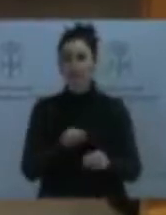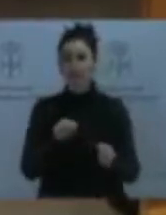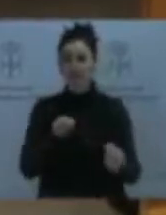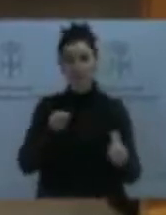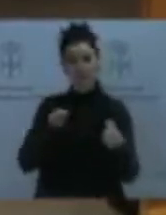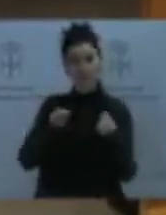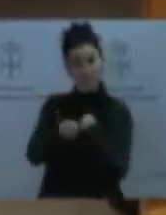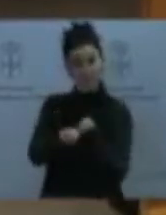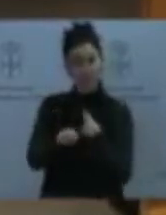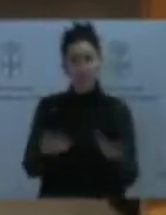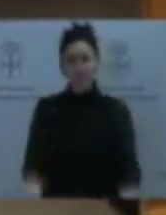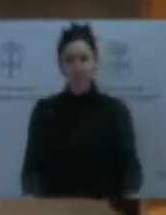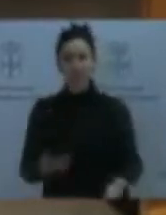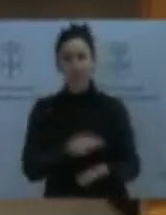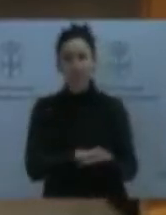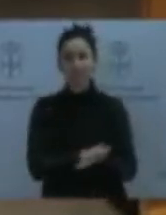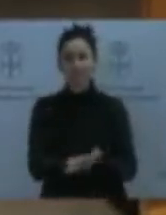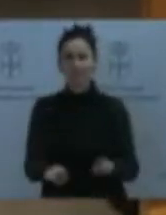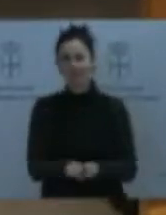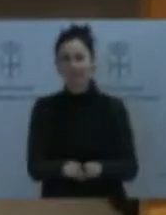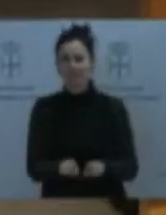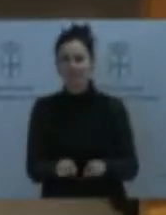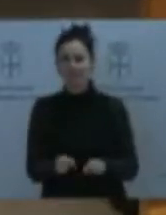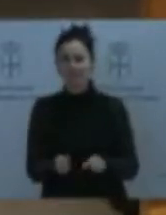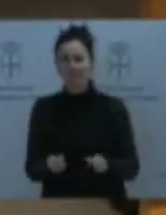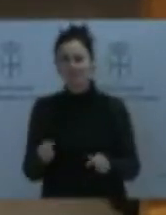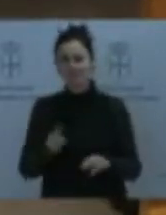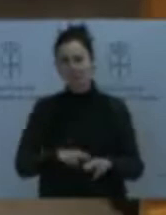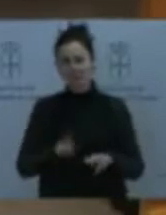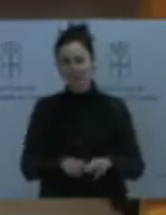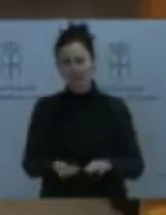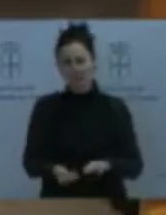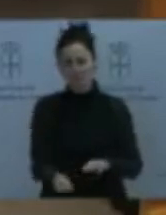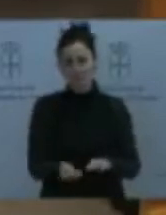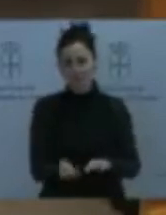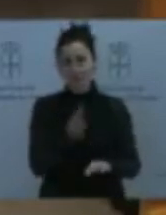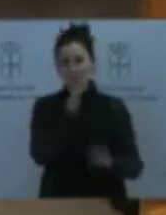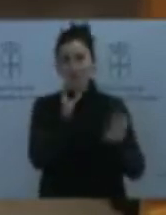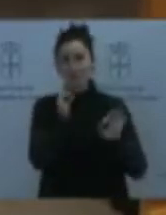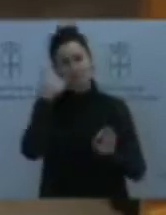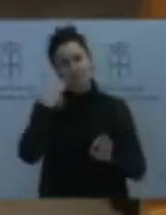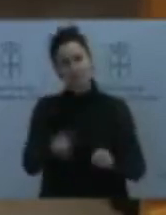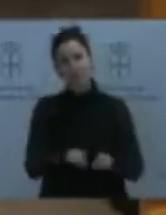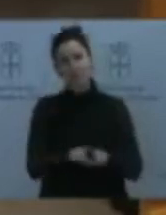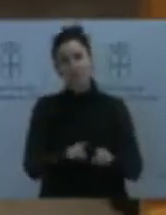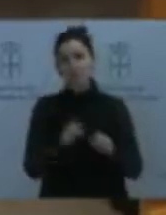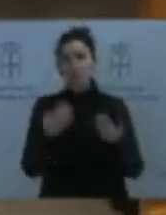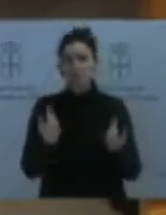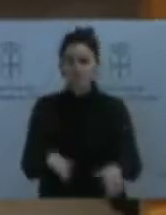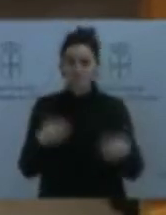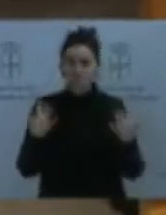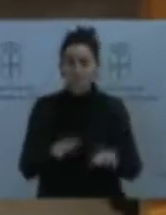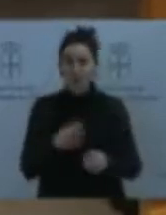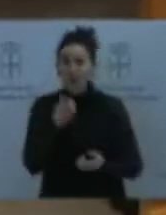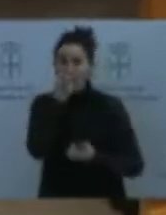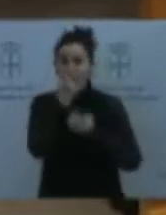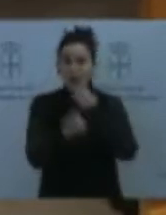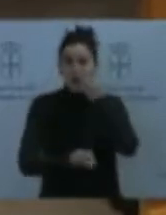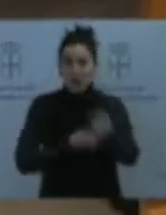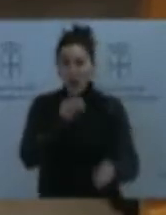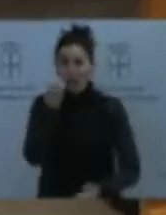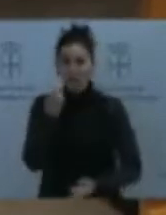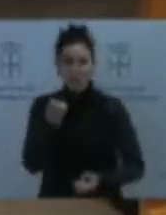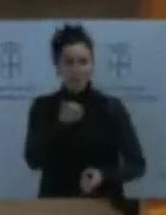países internacionales que están siendo juzgados con declaraciones en la Audiencia Nacional. Estamos hablando de reclamaciones por parte de las cuentas públicas de la